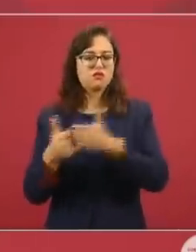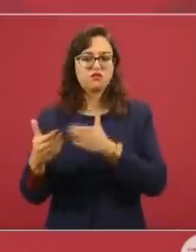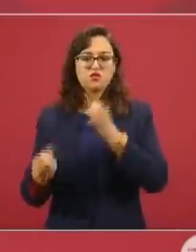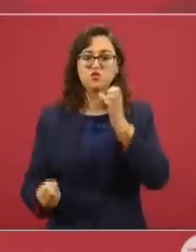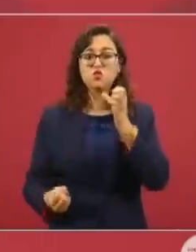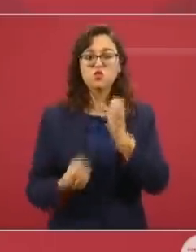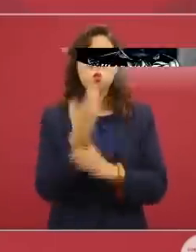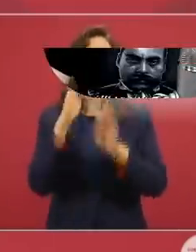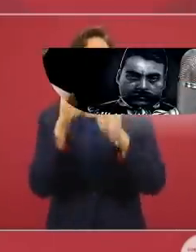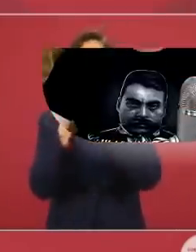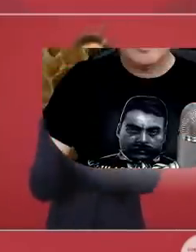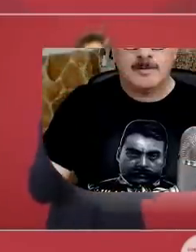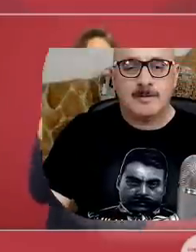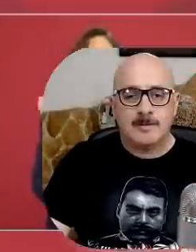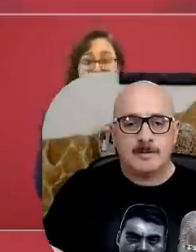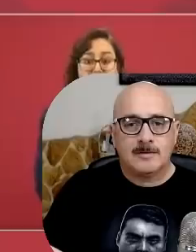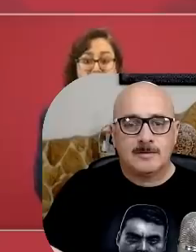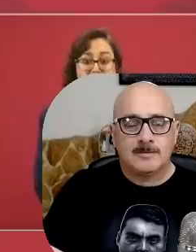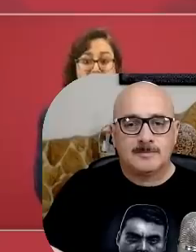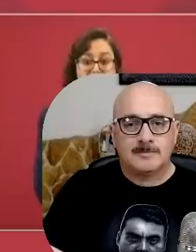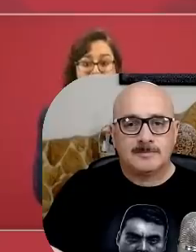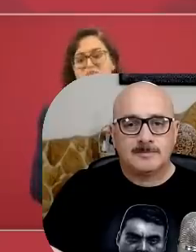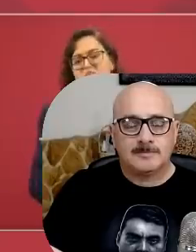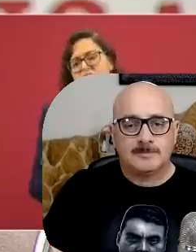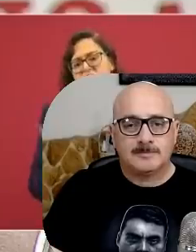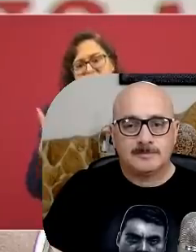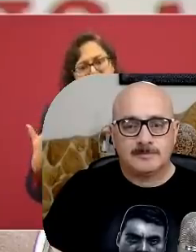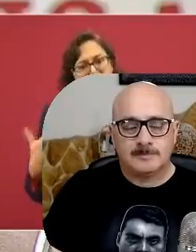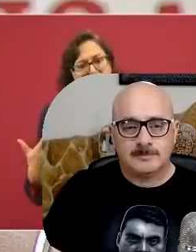y yo digo que fue para bien,